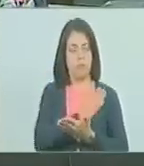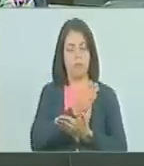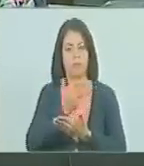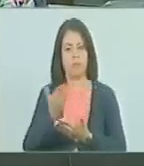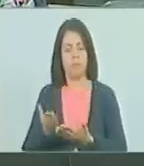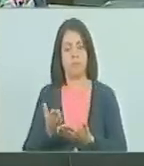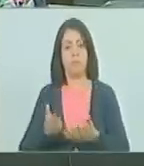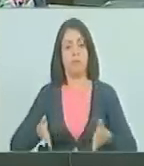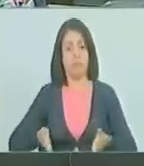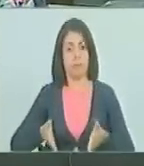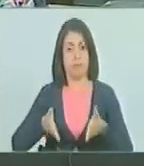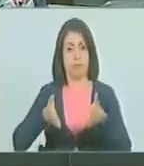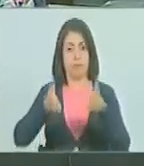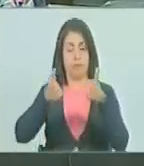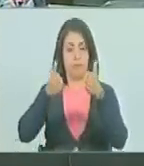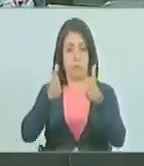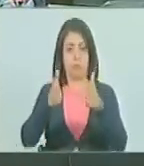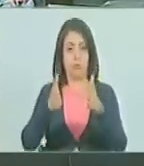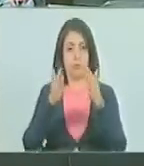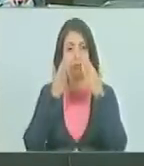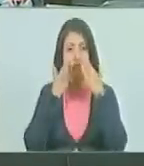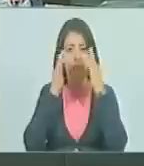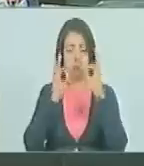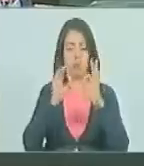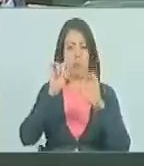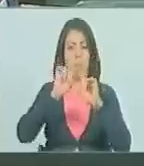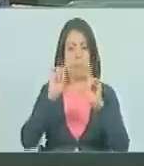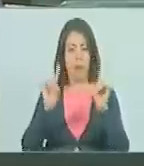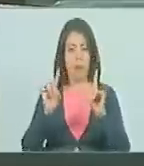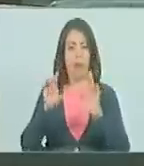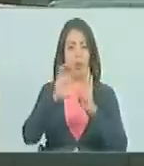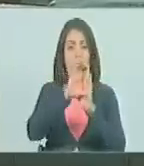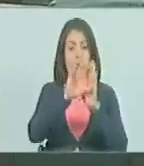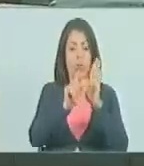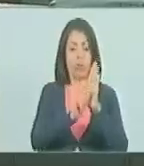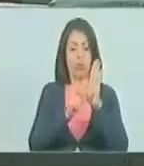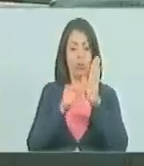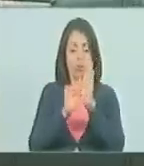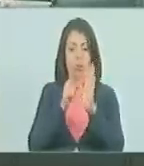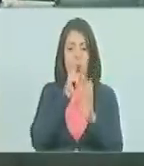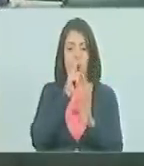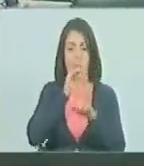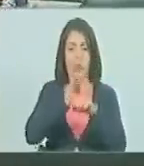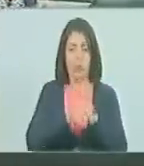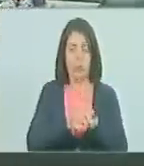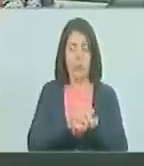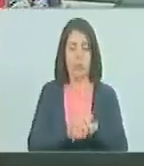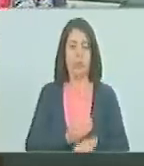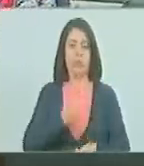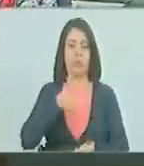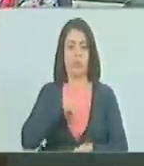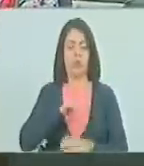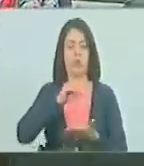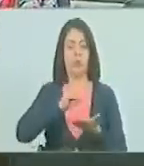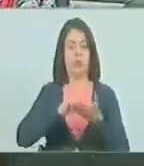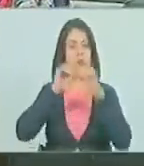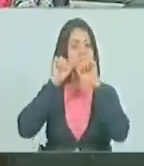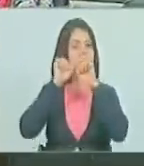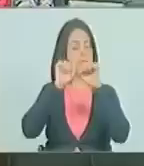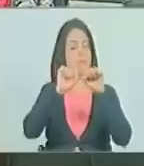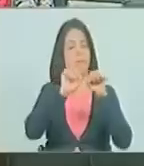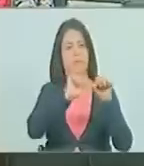en el camino de la moderación, pero también en el camino constitucional. Nosotros reiteramos el